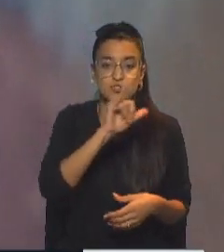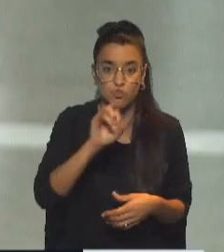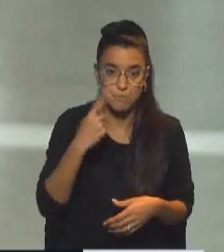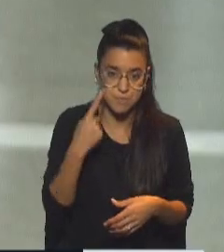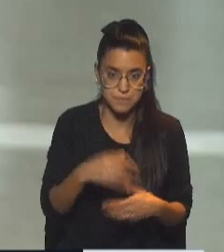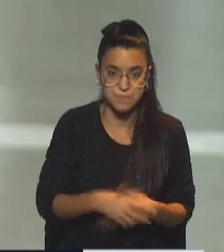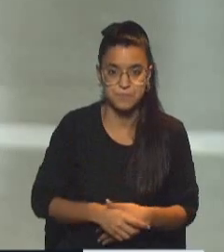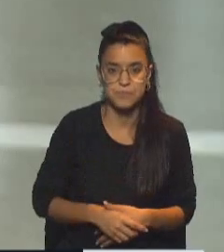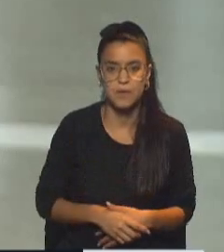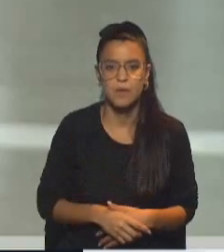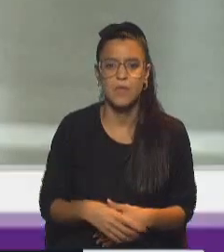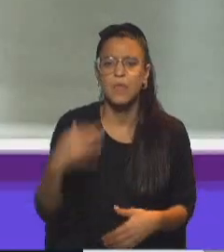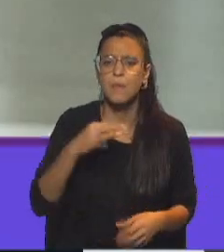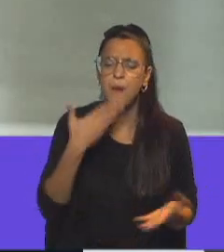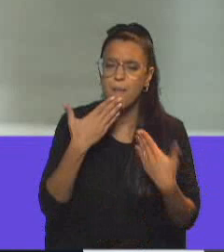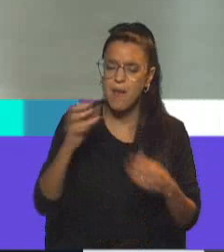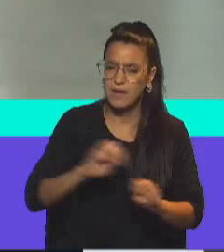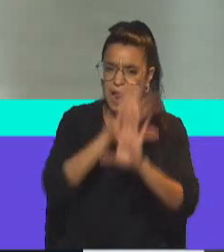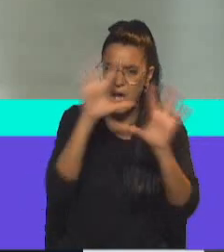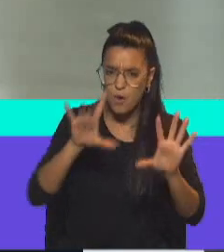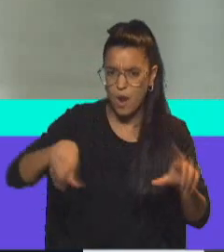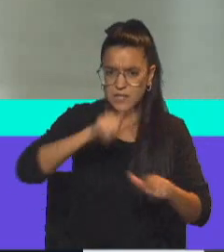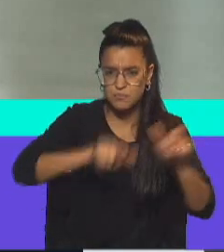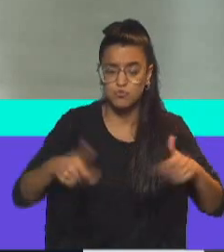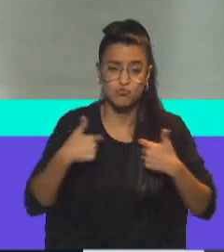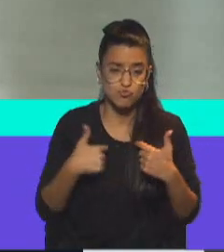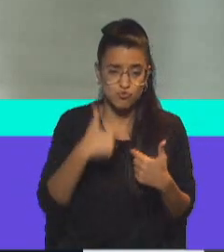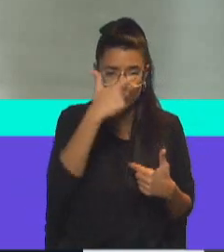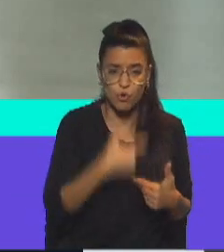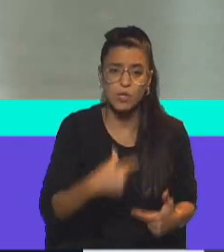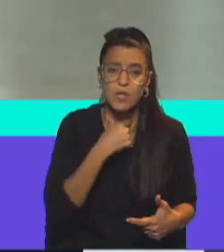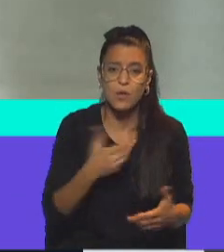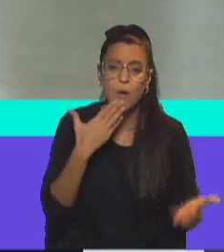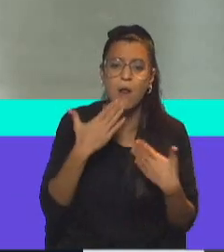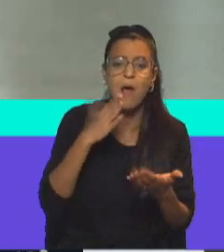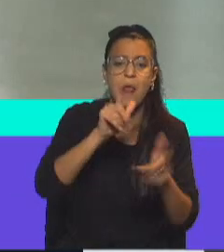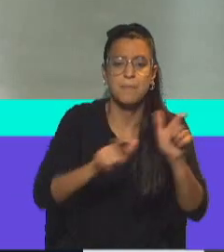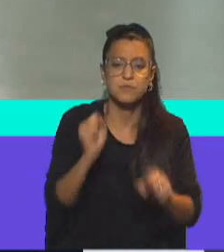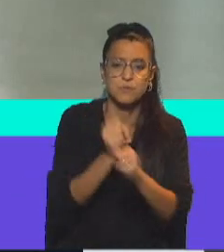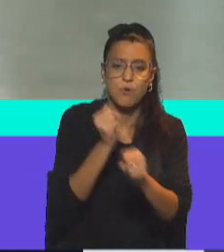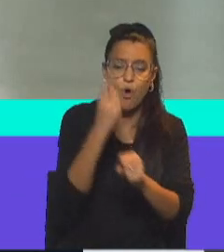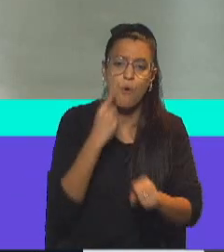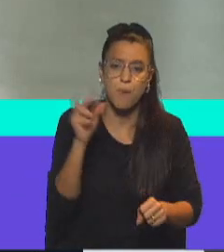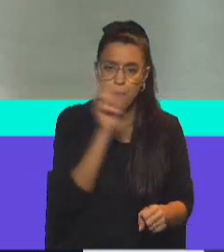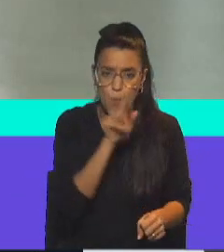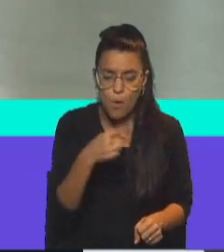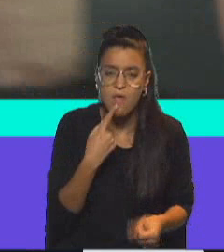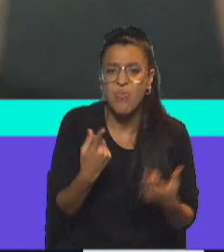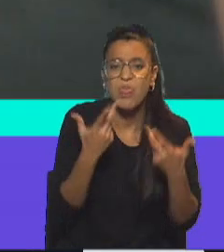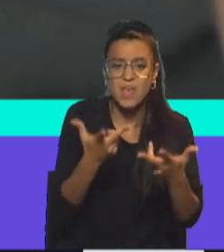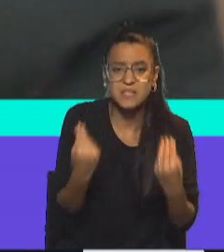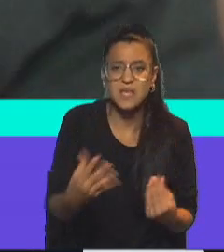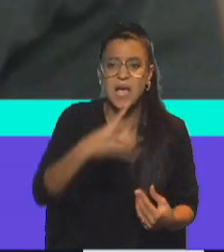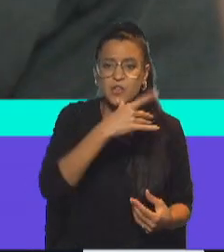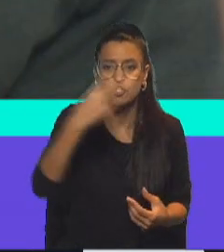hay que hablar con mucha claridad a la sociedad y en el caso mío que trato de hablarle a los trabajadores ya las trabajadoras decirles que el